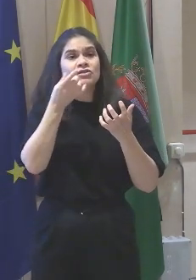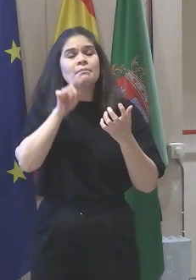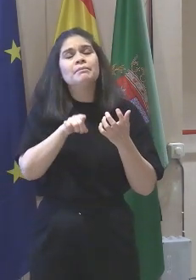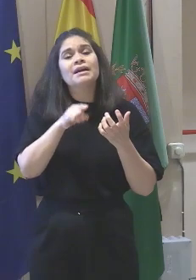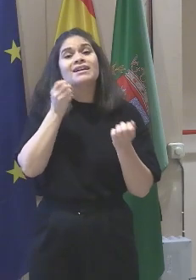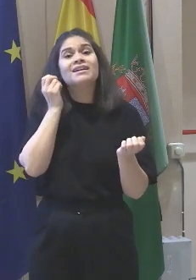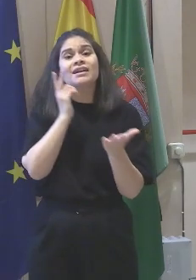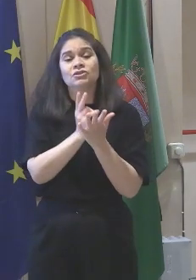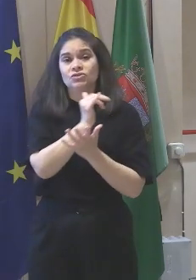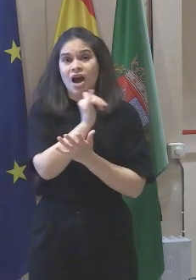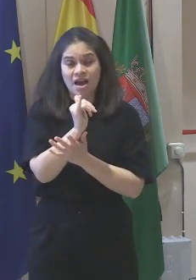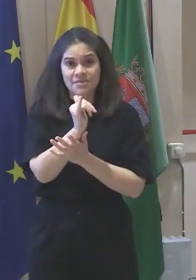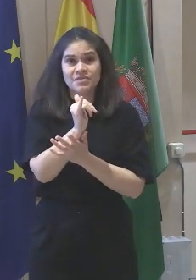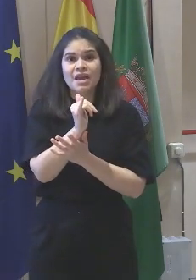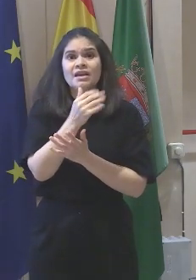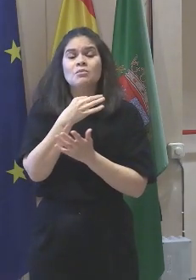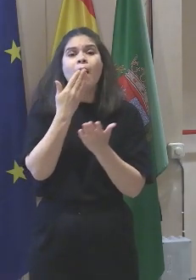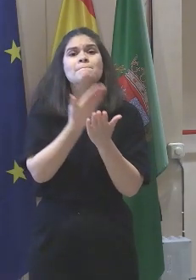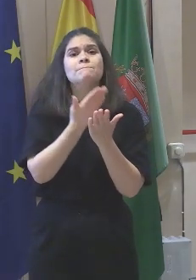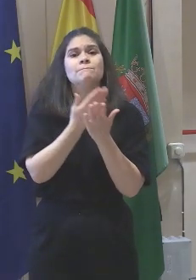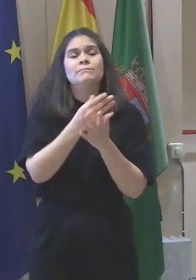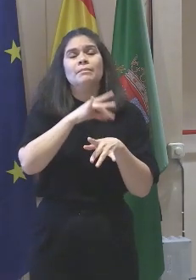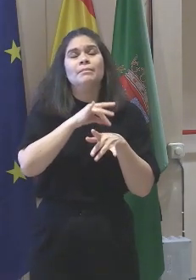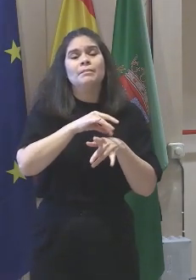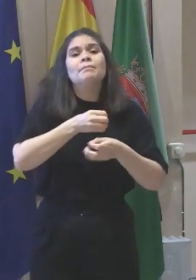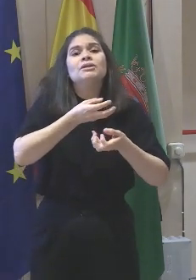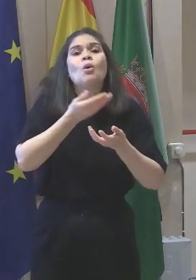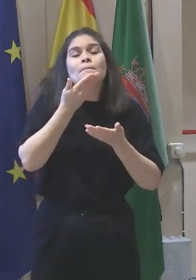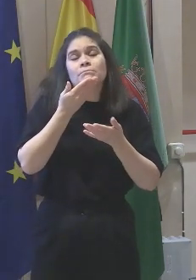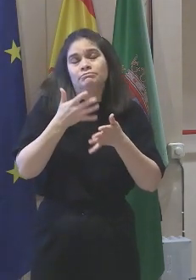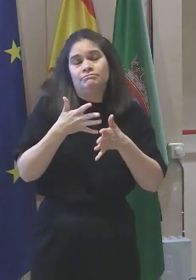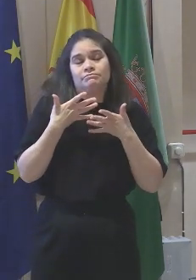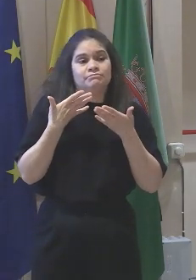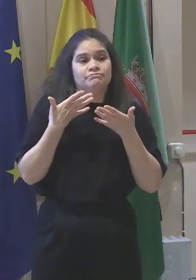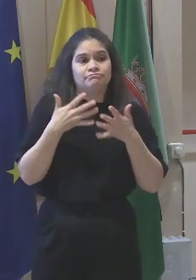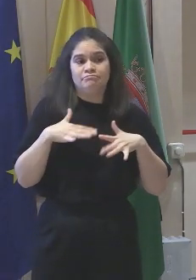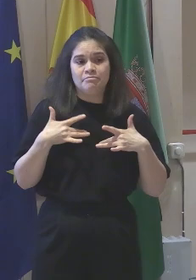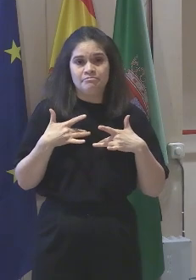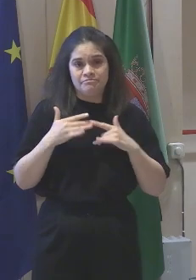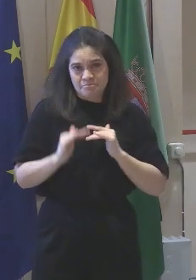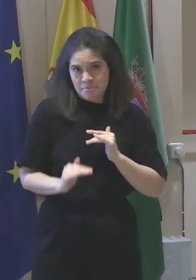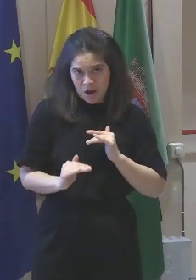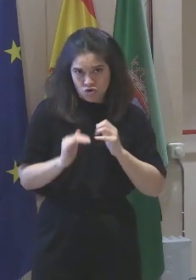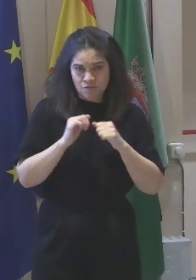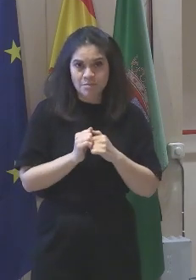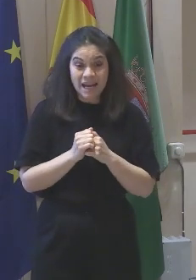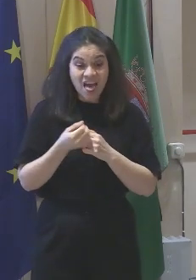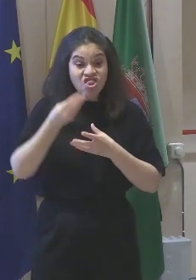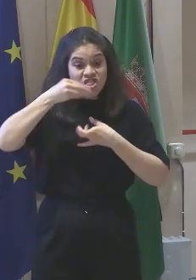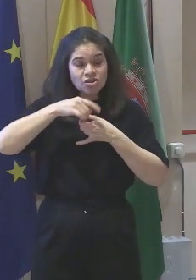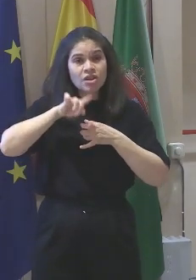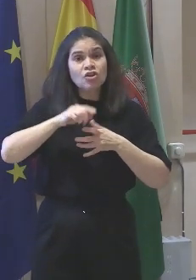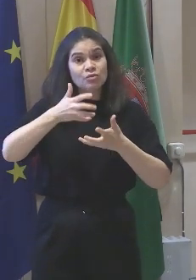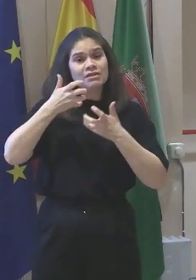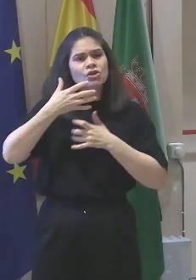conlleva, puede tener el planteamiento de este diagnóstico precoz. Bueno, dentro de los beneficios yo creo que podemos